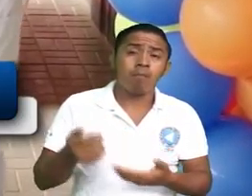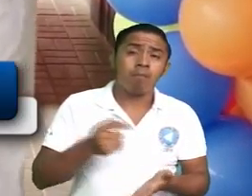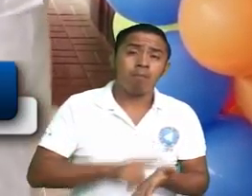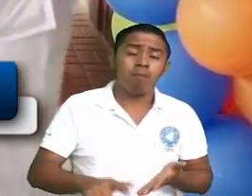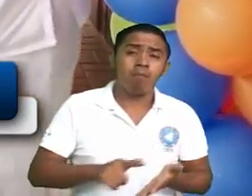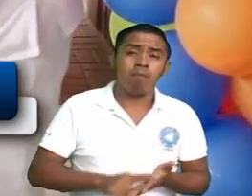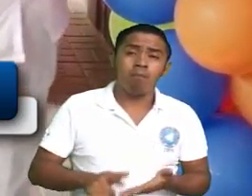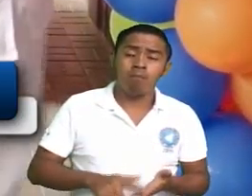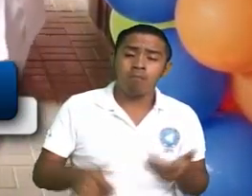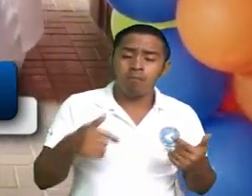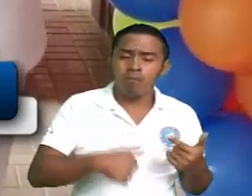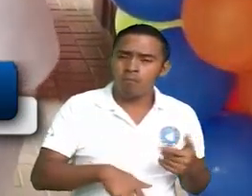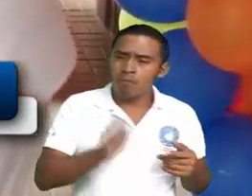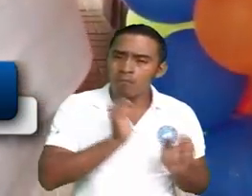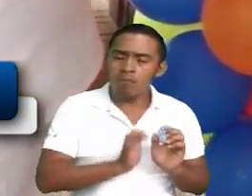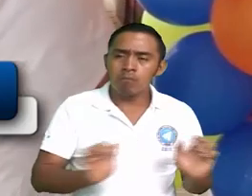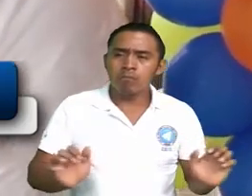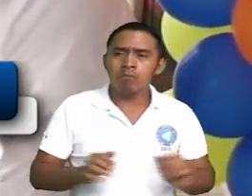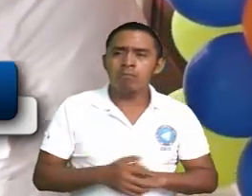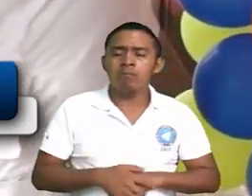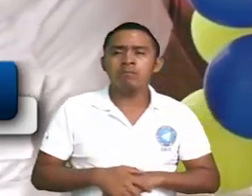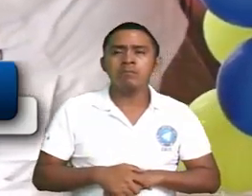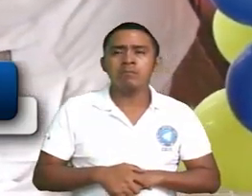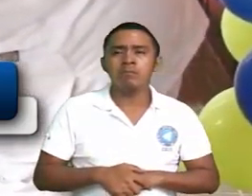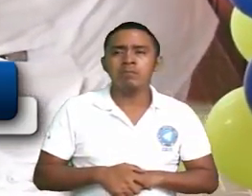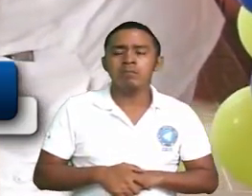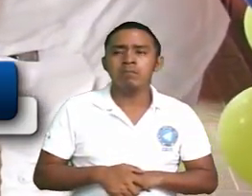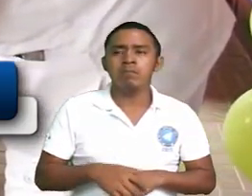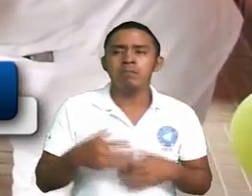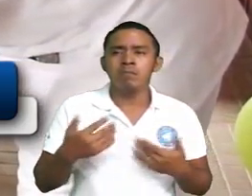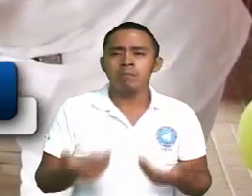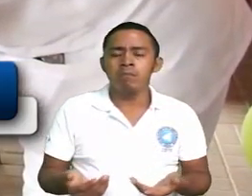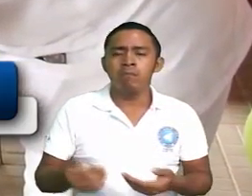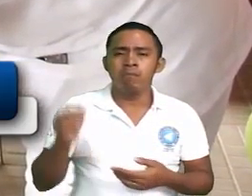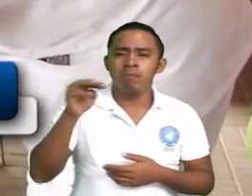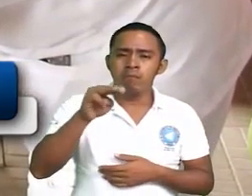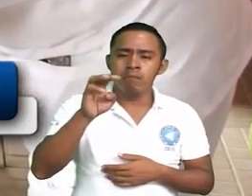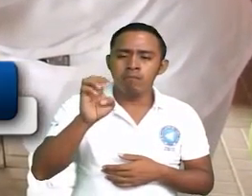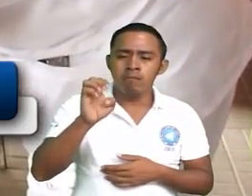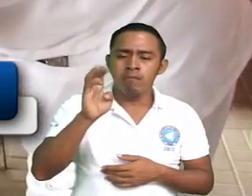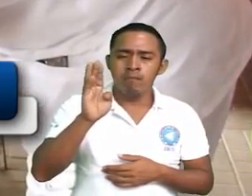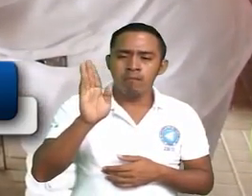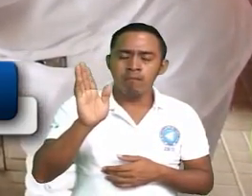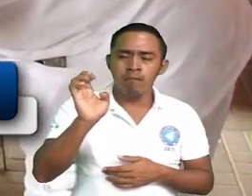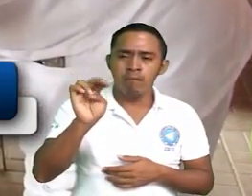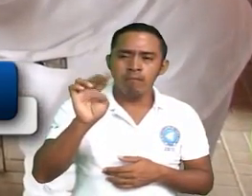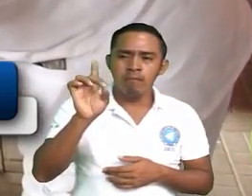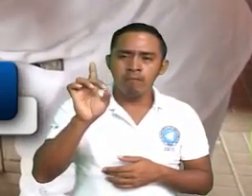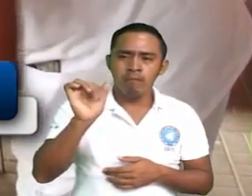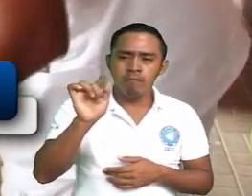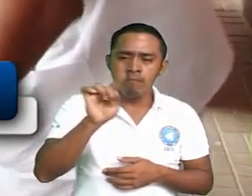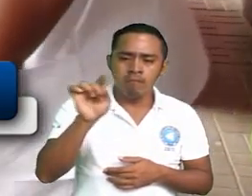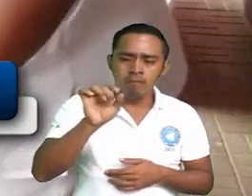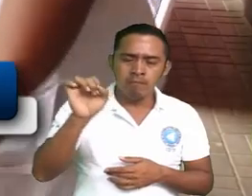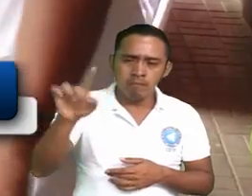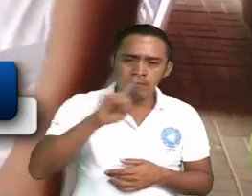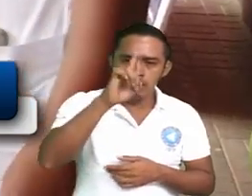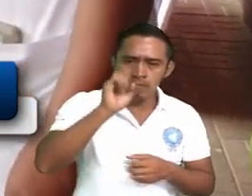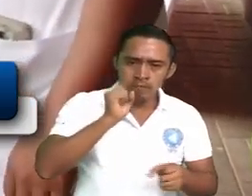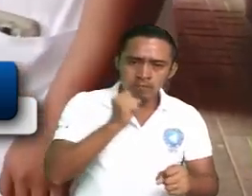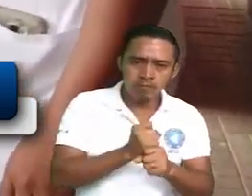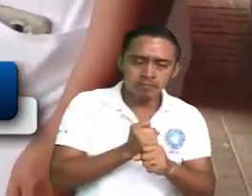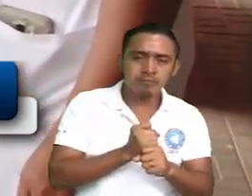a desparasitar a nuestros niños? Nosotros estamos ofertando lo que es la mebendazol al niño de un año. ¿Un año?